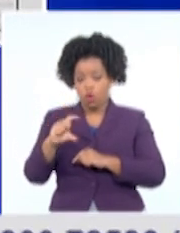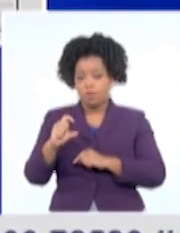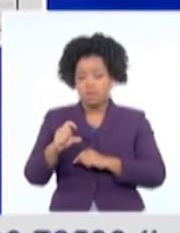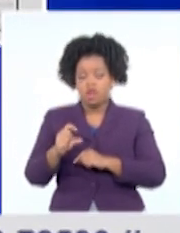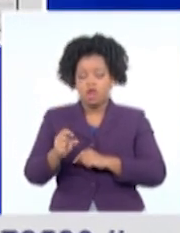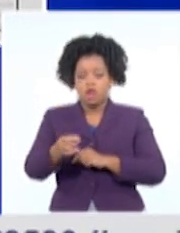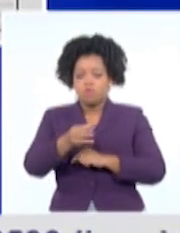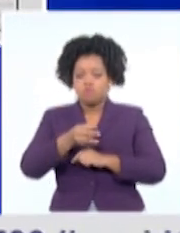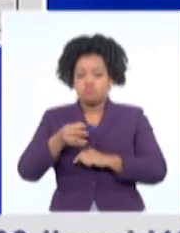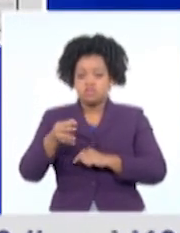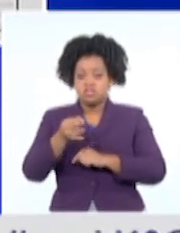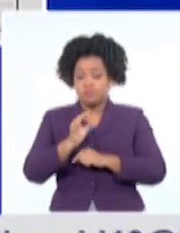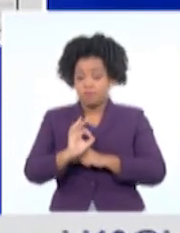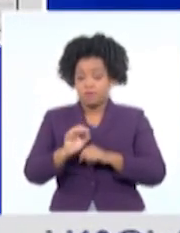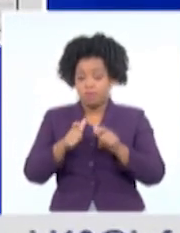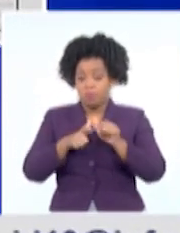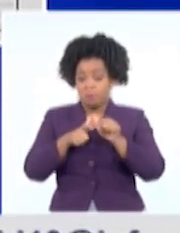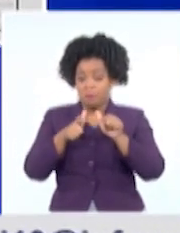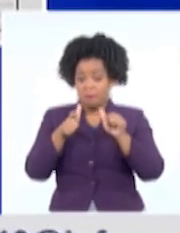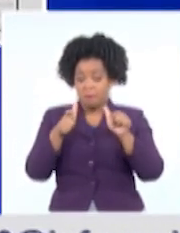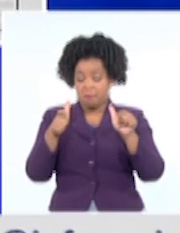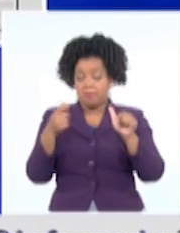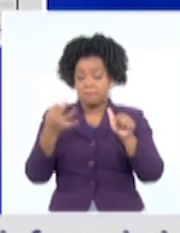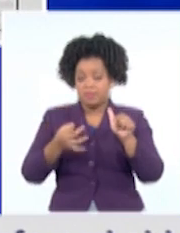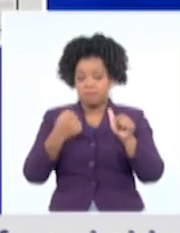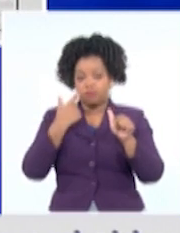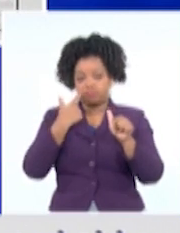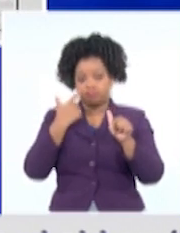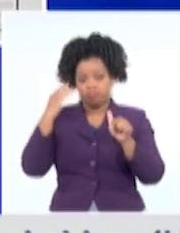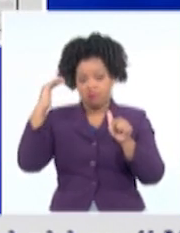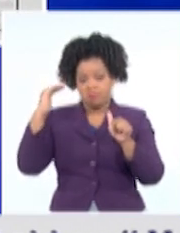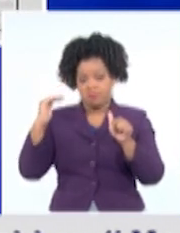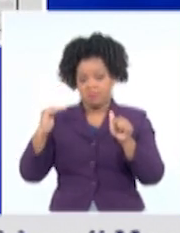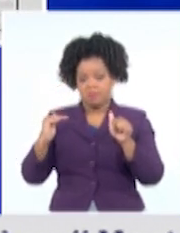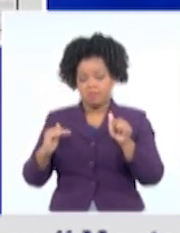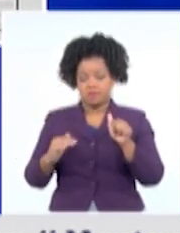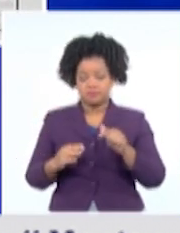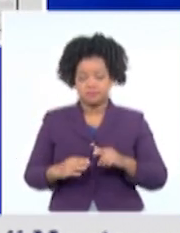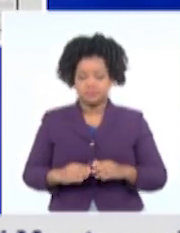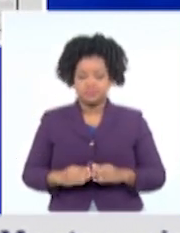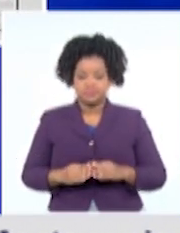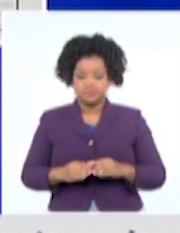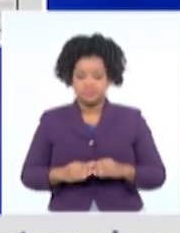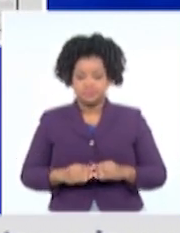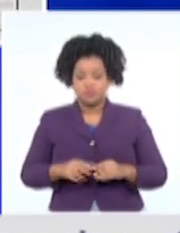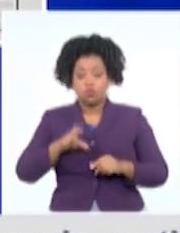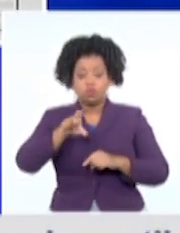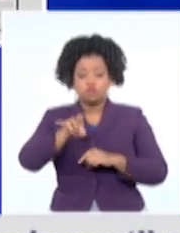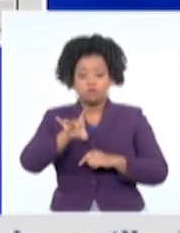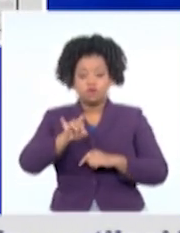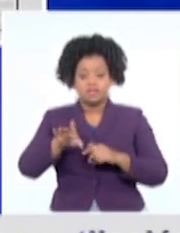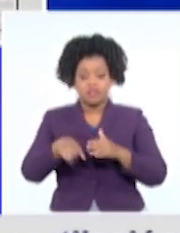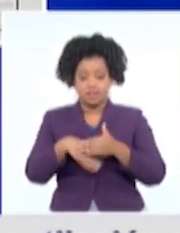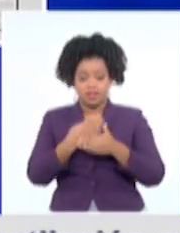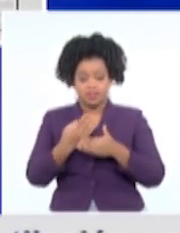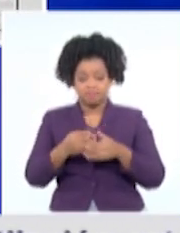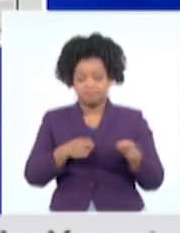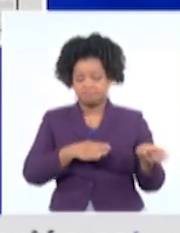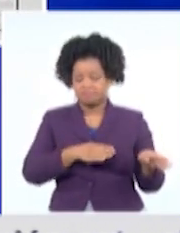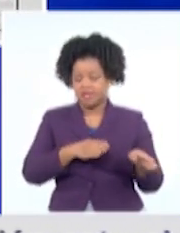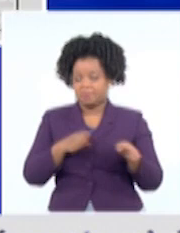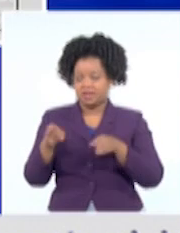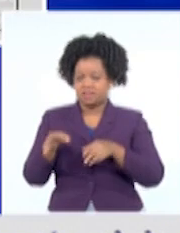que aportan la mayor incidencia o que tienen la mayor tasa de incidencia en estos últimos 15 días. Y pasa lo